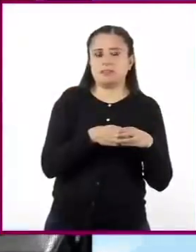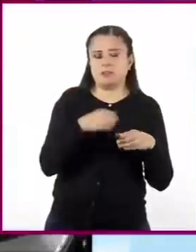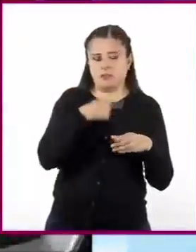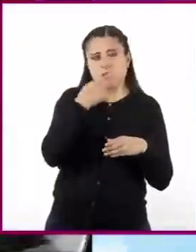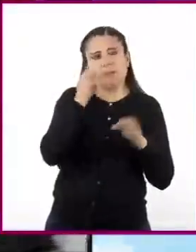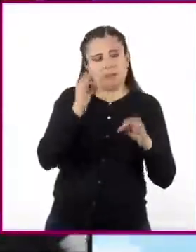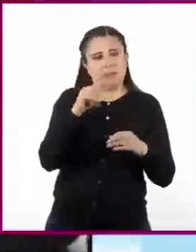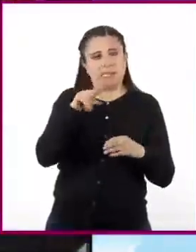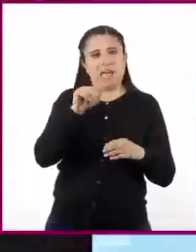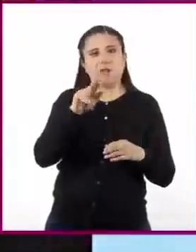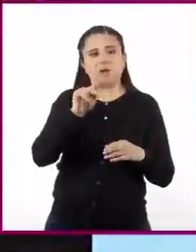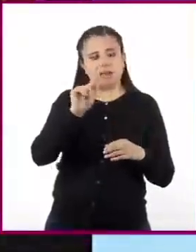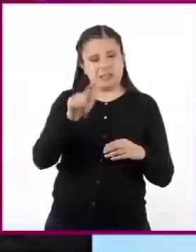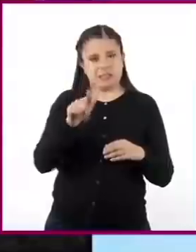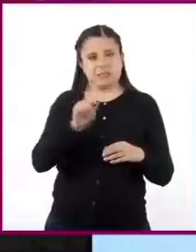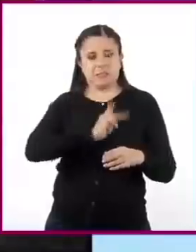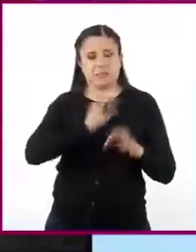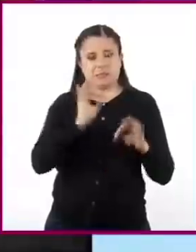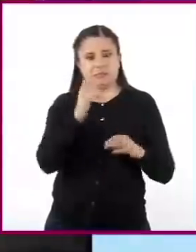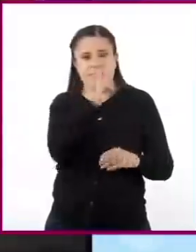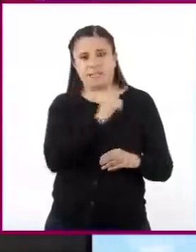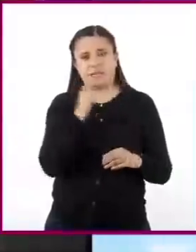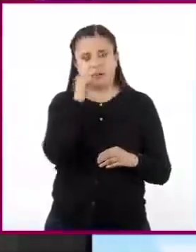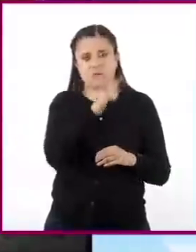el náhuatl, pues mi dialecto.